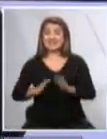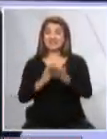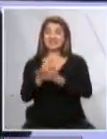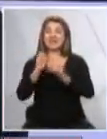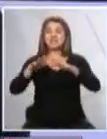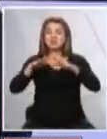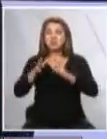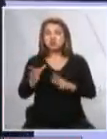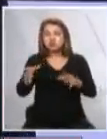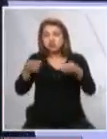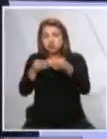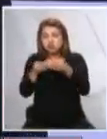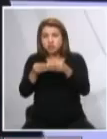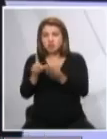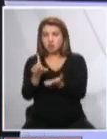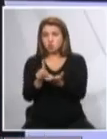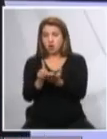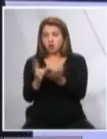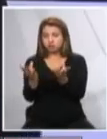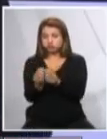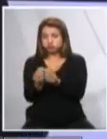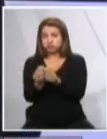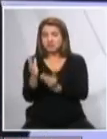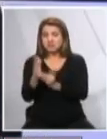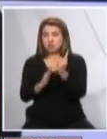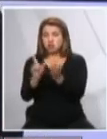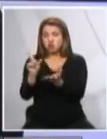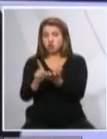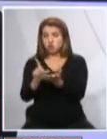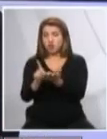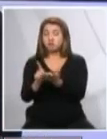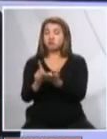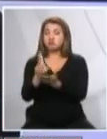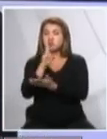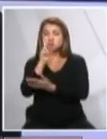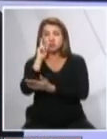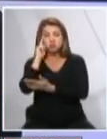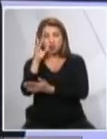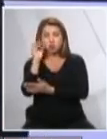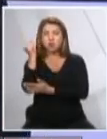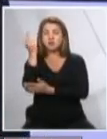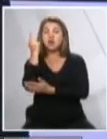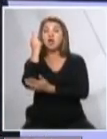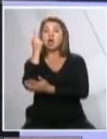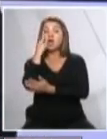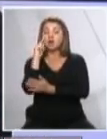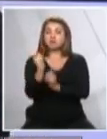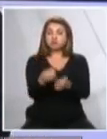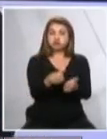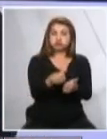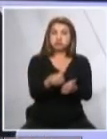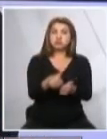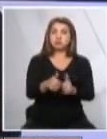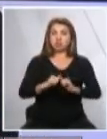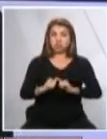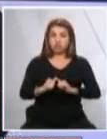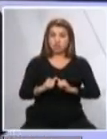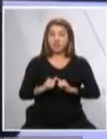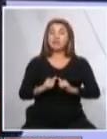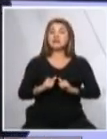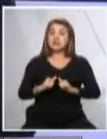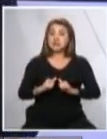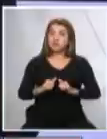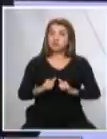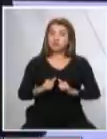eran asambleas chiquititas, locales, de desarrollo local, la Unión Soviética se dio cuenta de que eso que había derrocado al zarismo podía derrocarlo a ellos, hicieron el